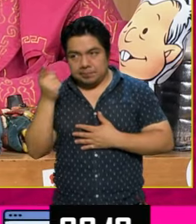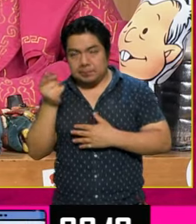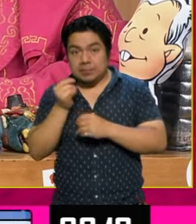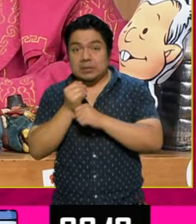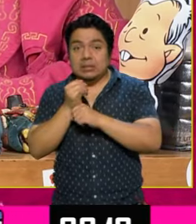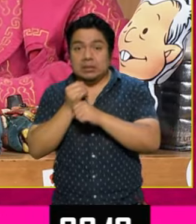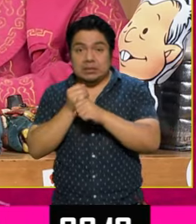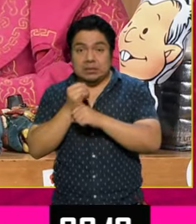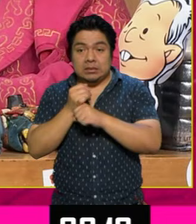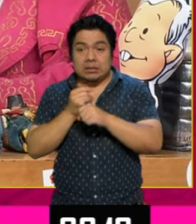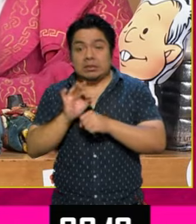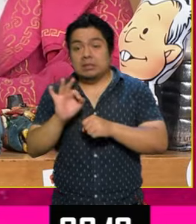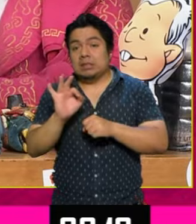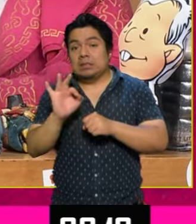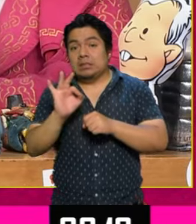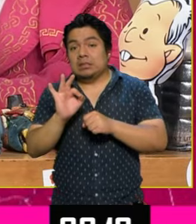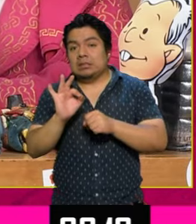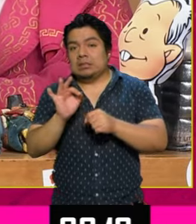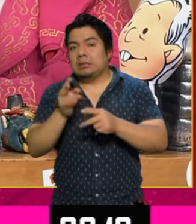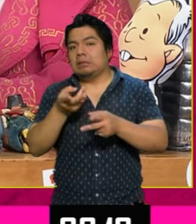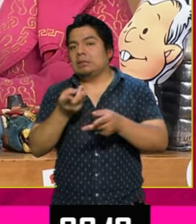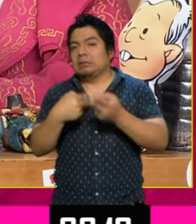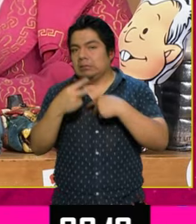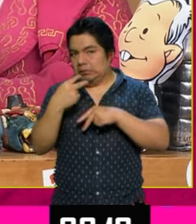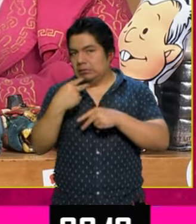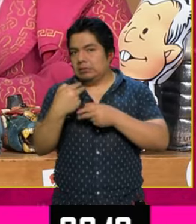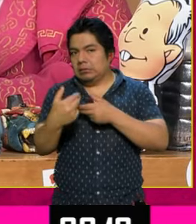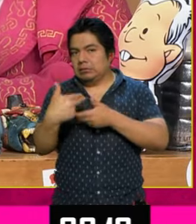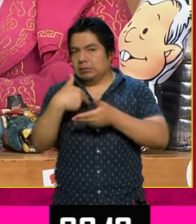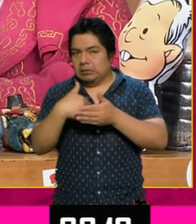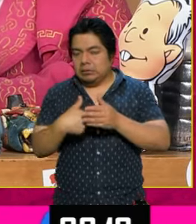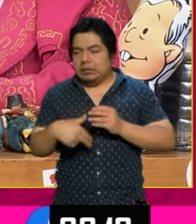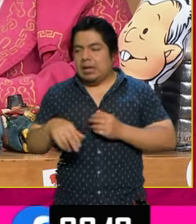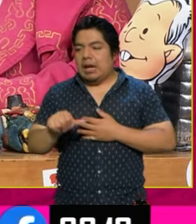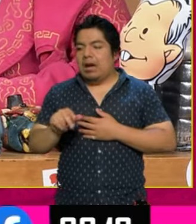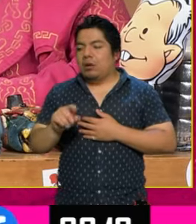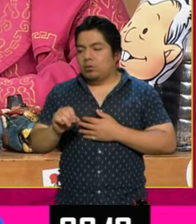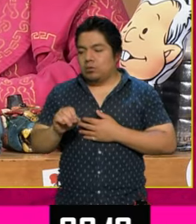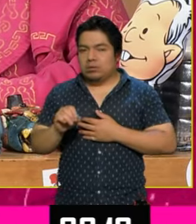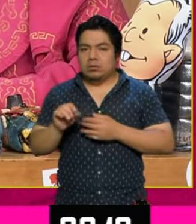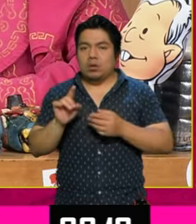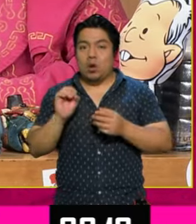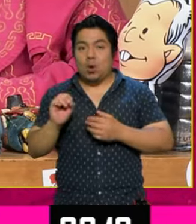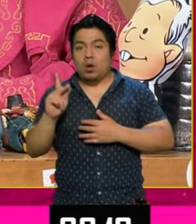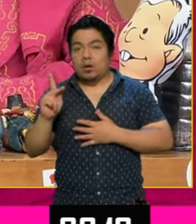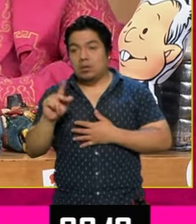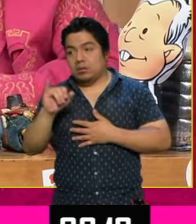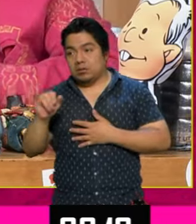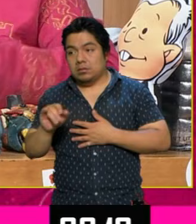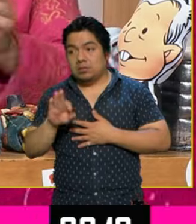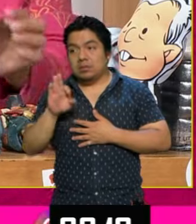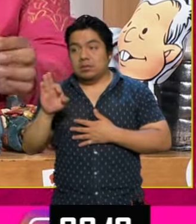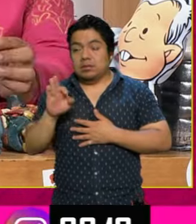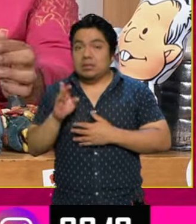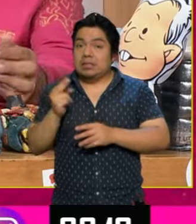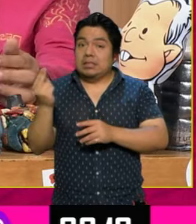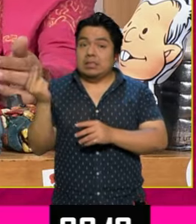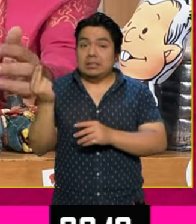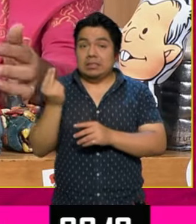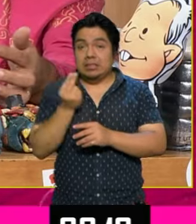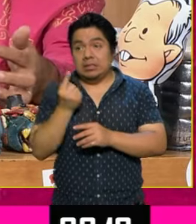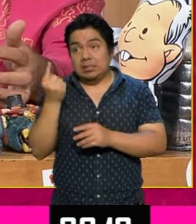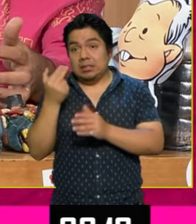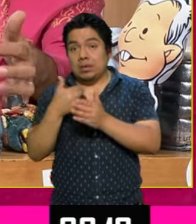sido autoatentado o que además los propios del Poder Judicial dijeran necesitamos un mártir porque